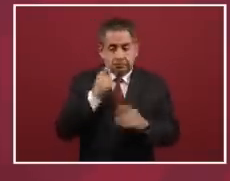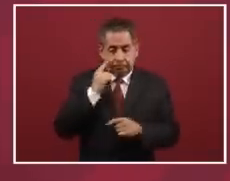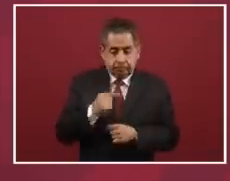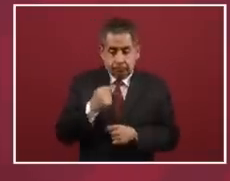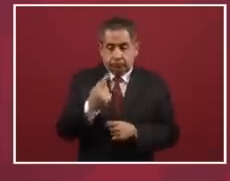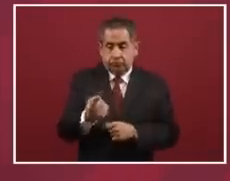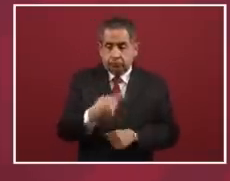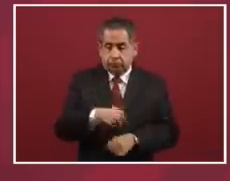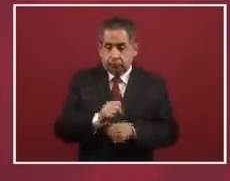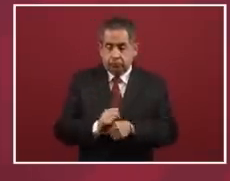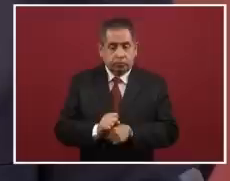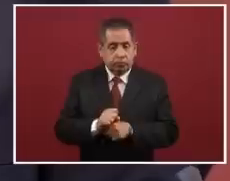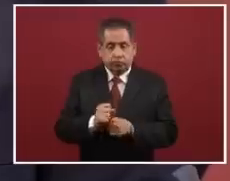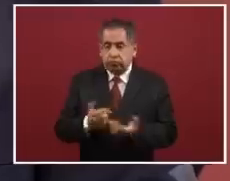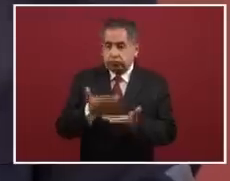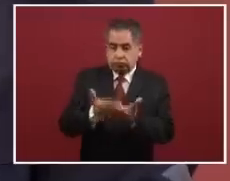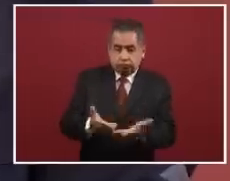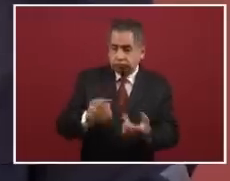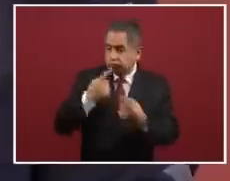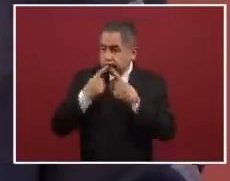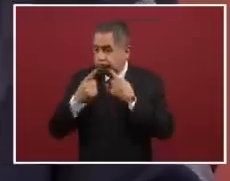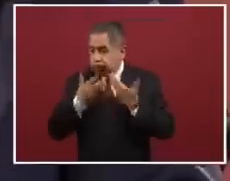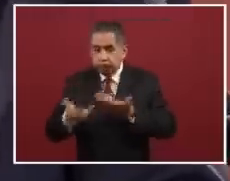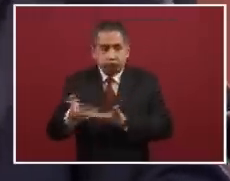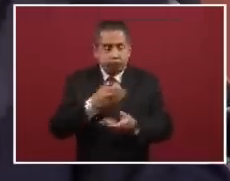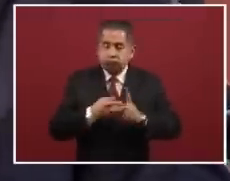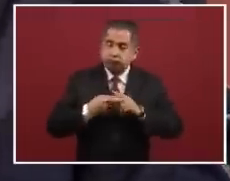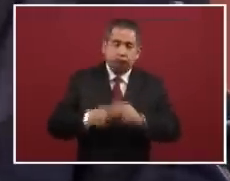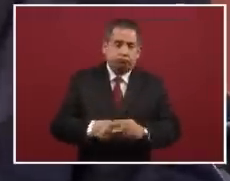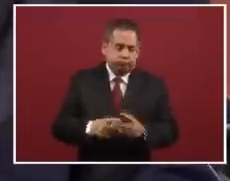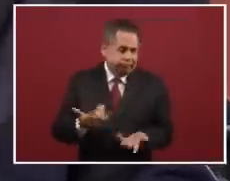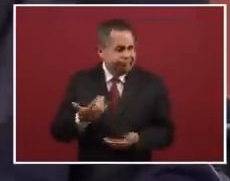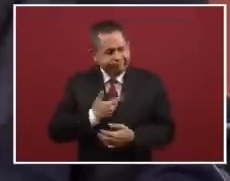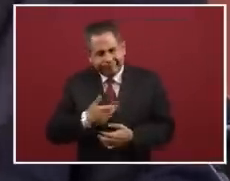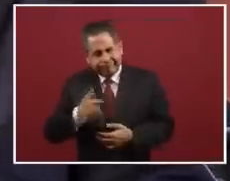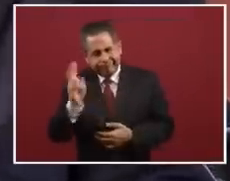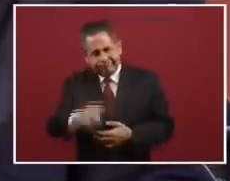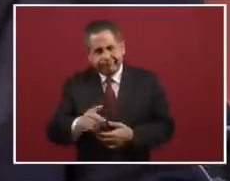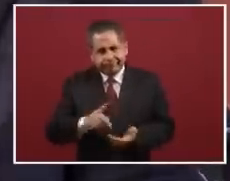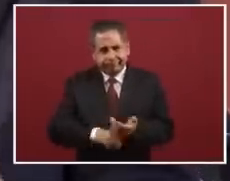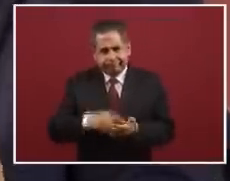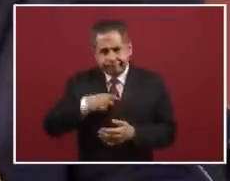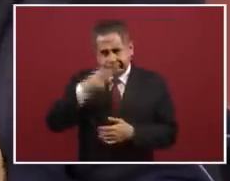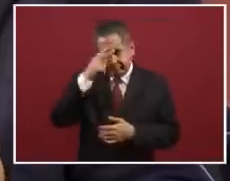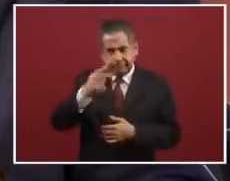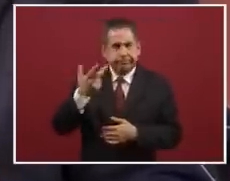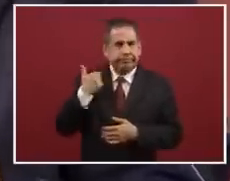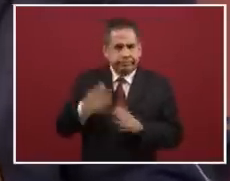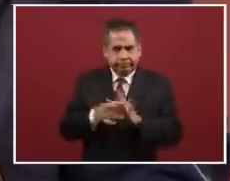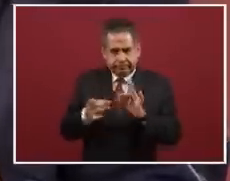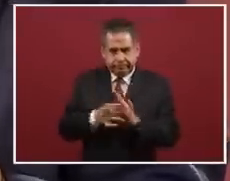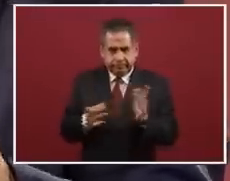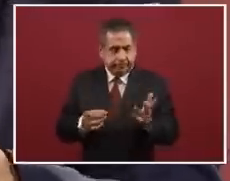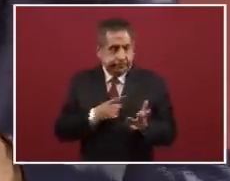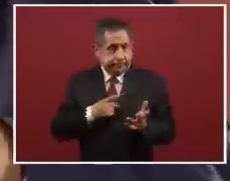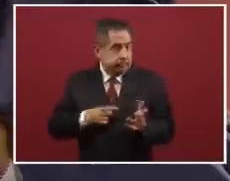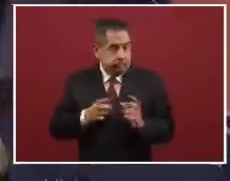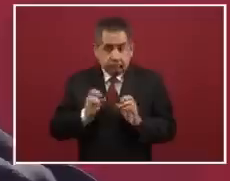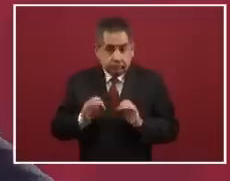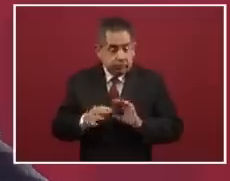entra eso se va a poner sobre la mesa y va a empezar a funcionar, porque sí, es cierto, México tiene, como ya expliqué, y debe, y así está